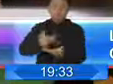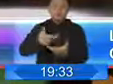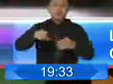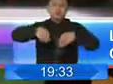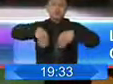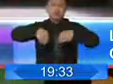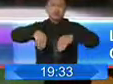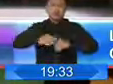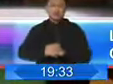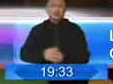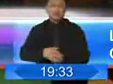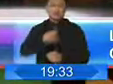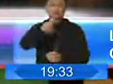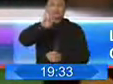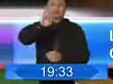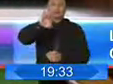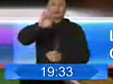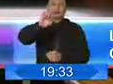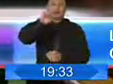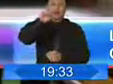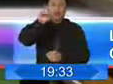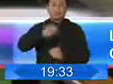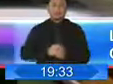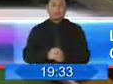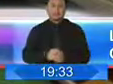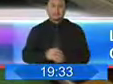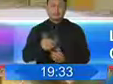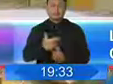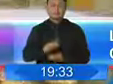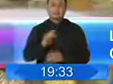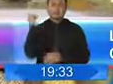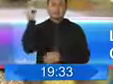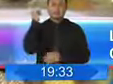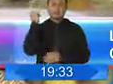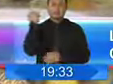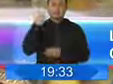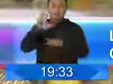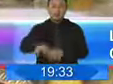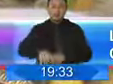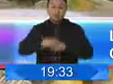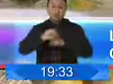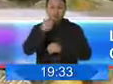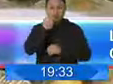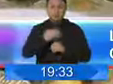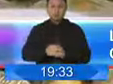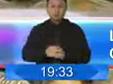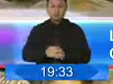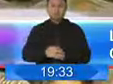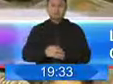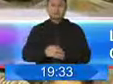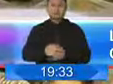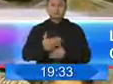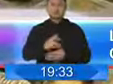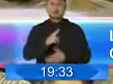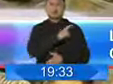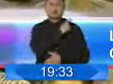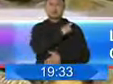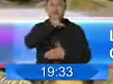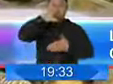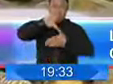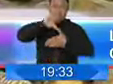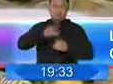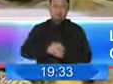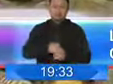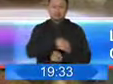supermercados, dijo Ricardo Aguirre, experto en ingeniería agroindustrial y de alimentos de la Universidad de las Américas. En Corporación Favorita,